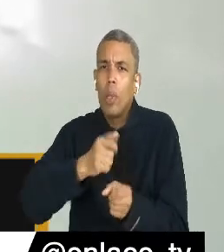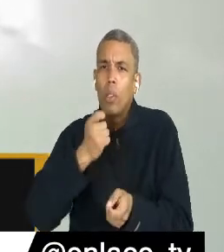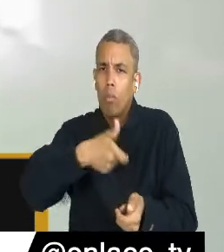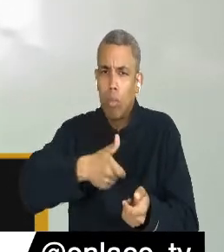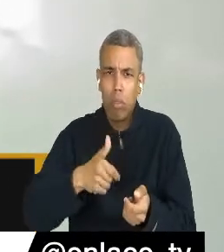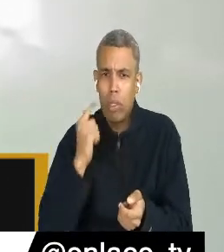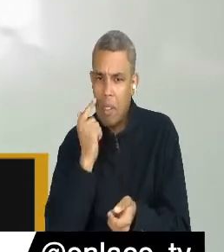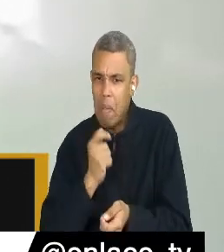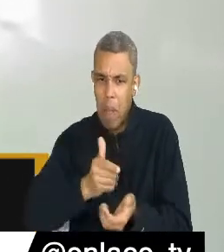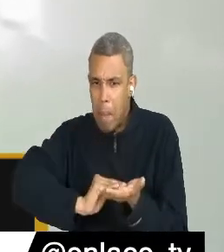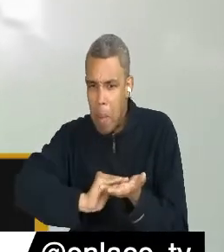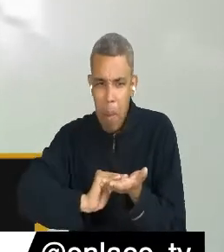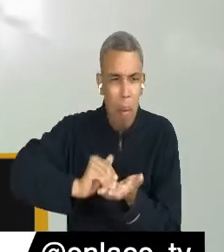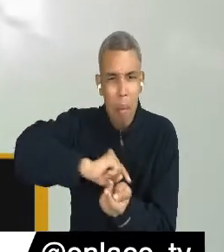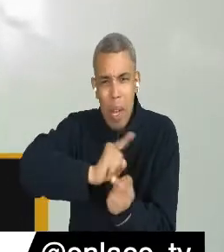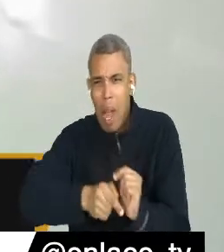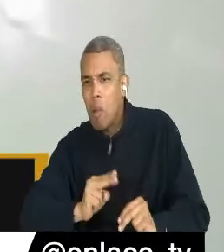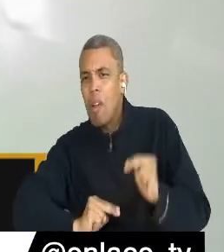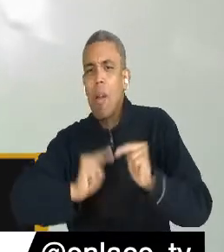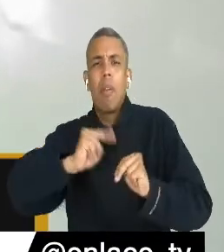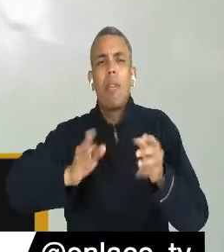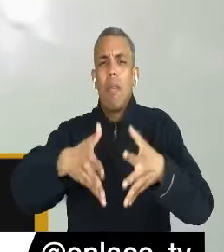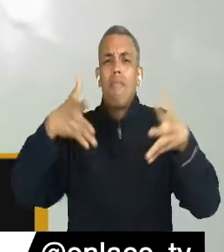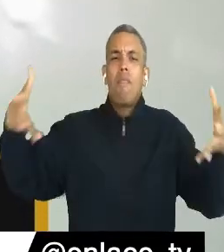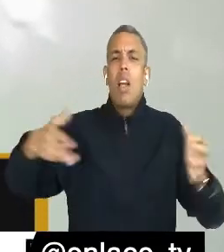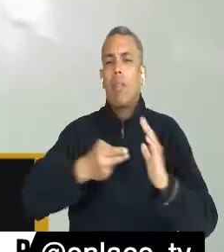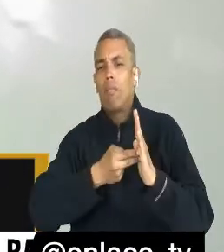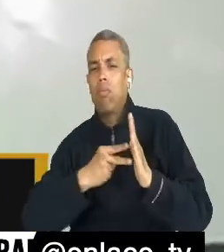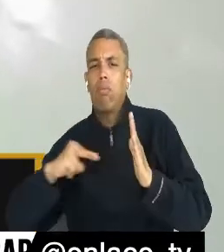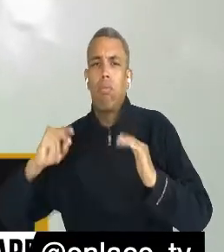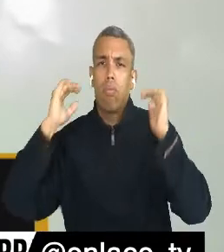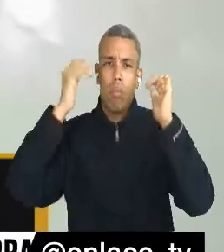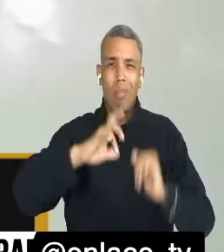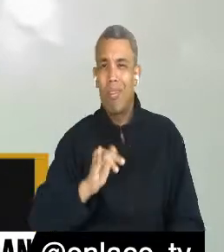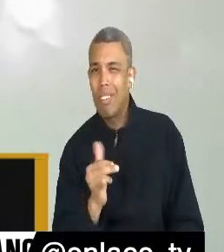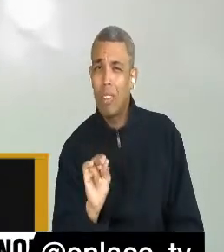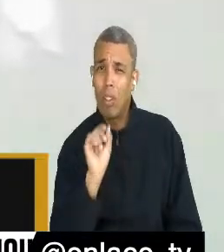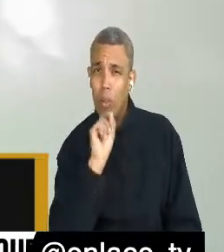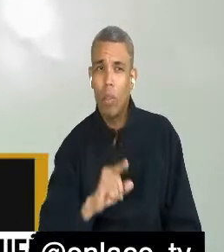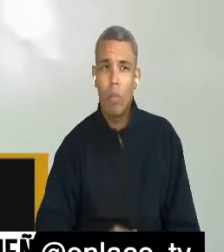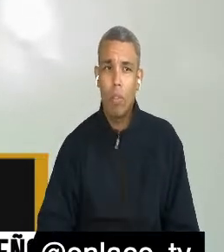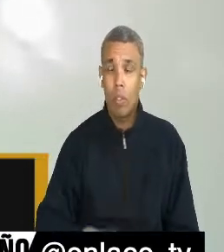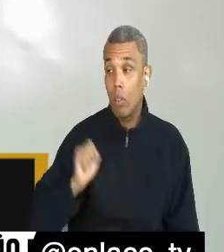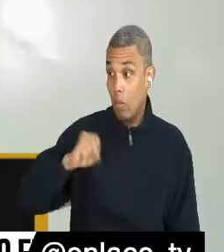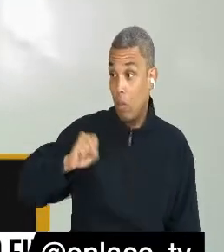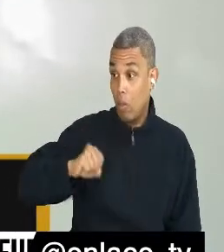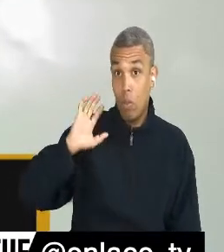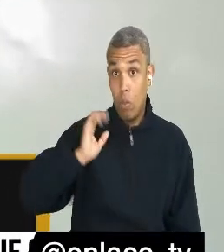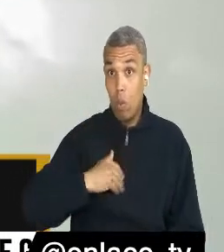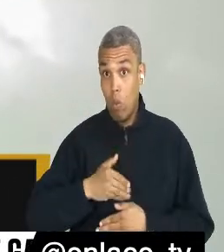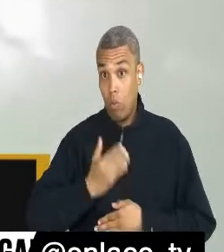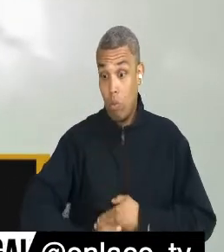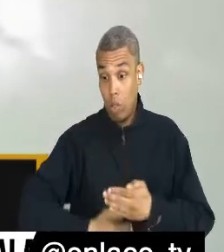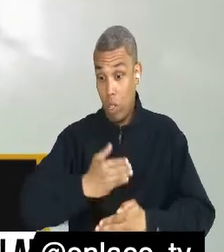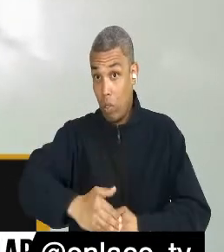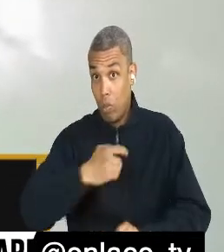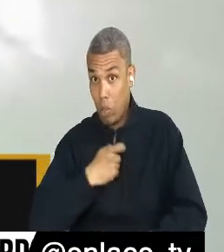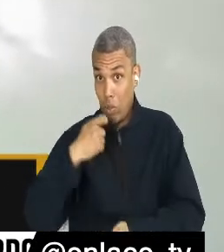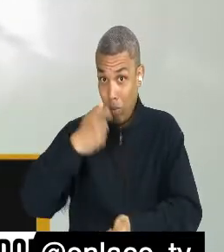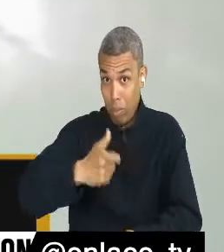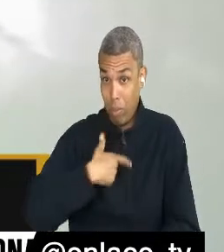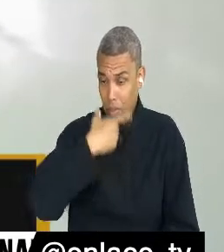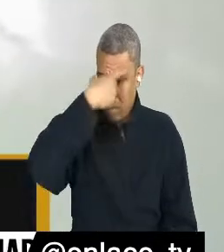refinería. ¿Cómo va ese proceso que ha tenido pues polémica por si se va a realizar o no? No, ese proceso va en marcha. Ese va en marcha y es una